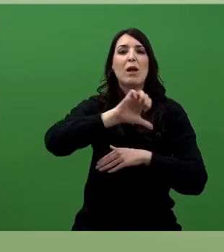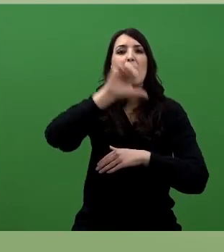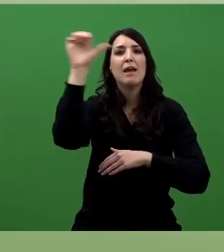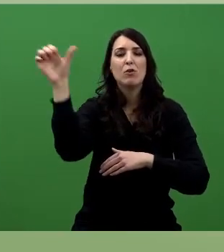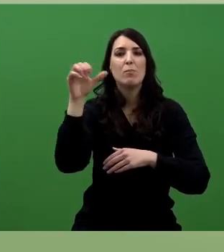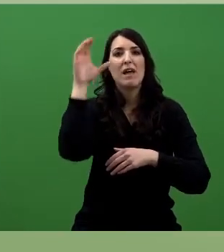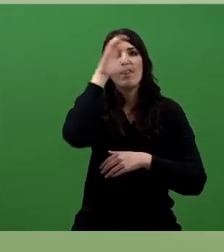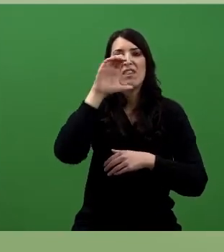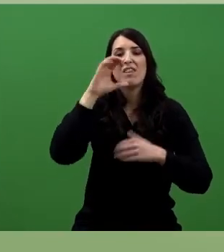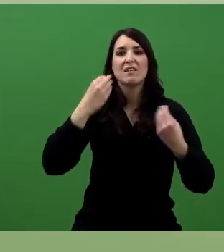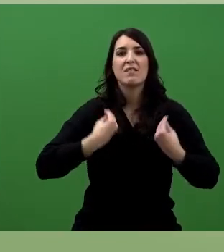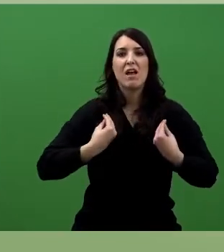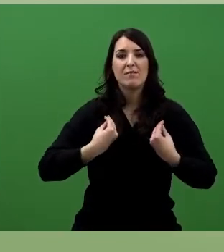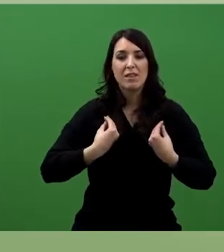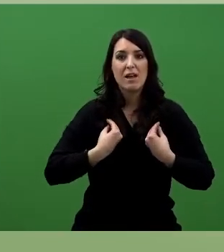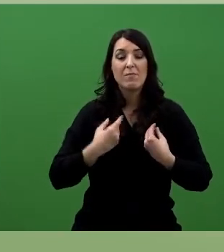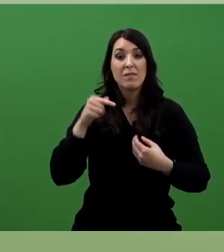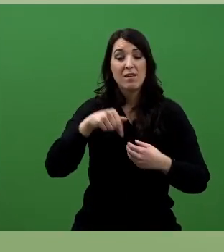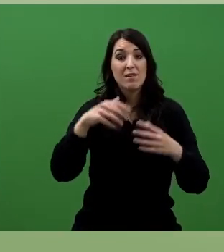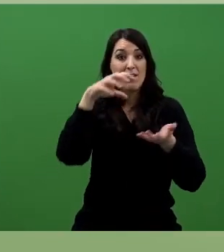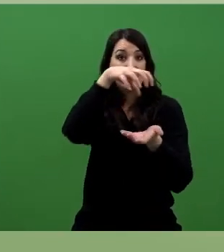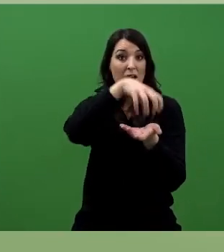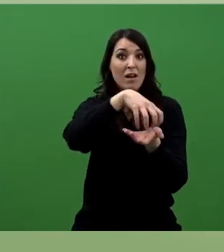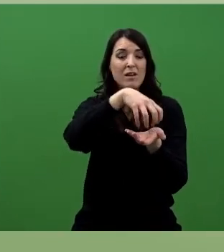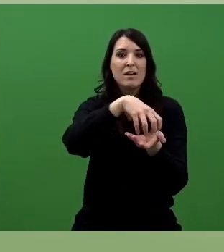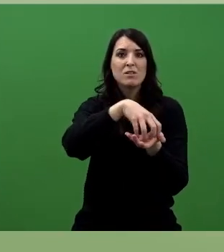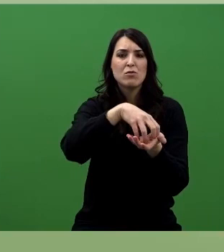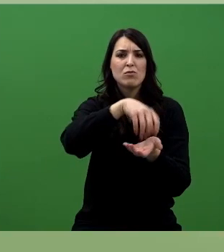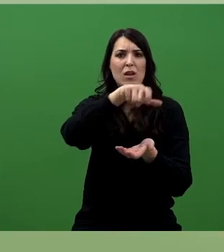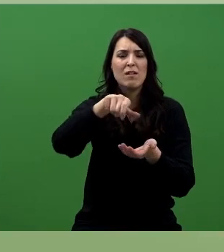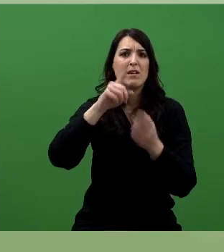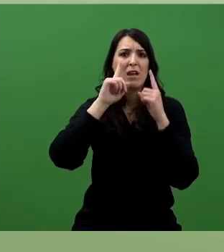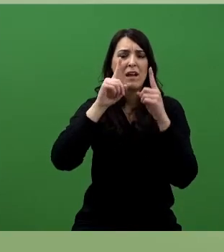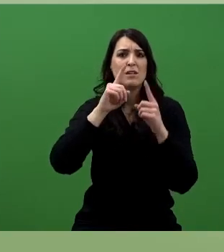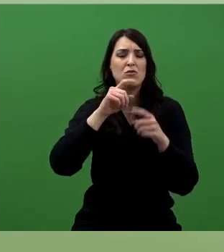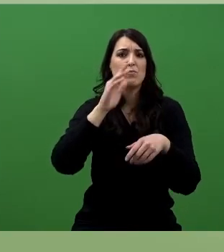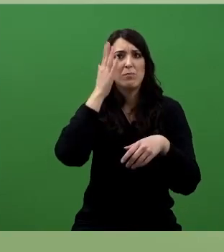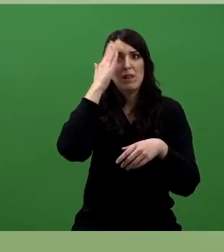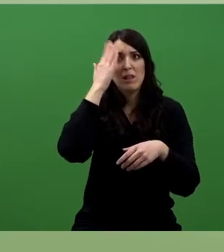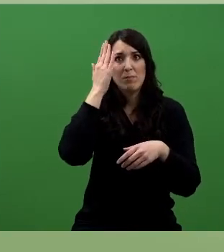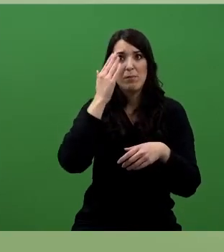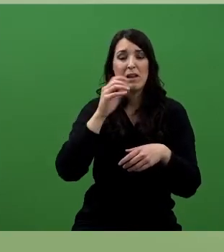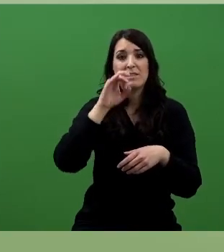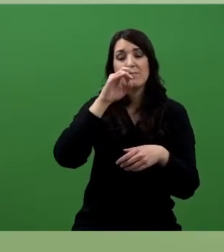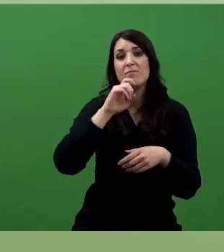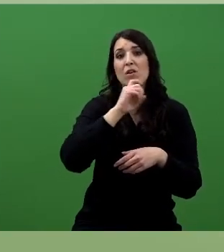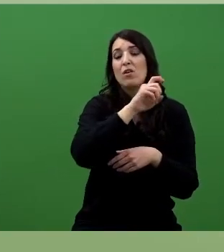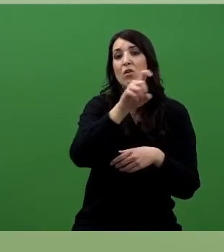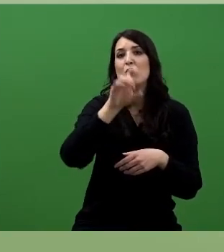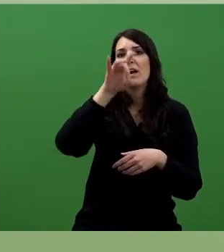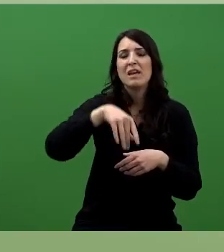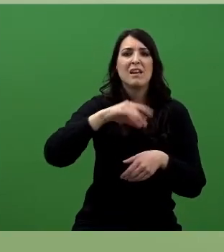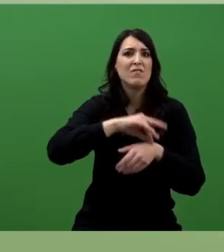de ciencias de la vida, y esta infraestructura tiene como uno de los casos de uso principal y fundadores las enfermedades minoritarias también, y nosotros